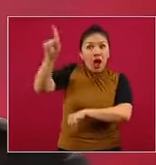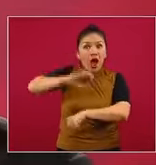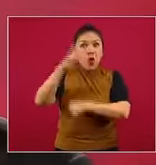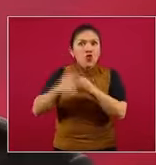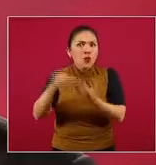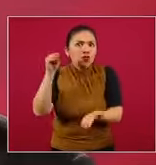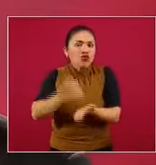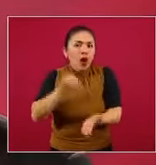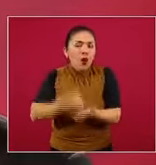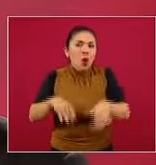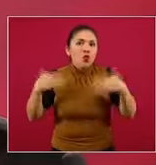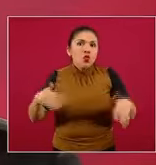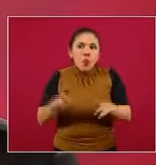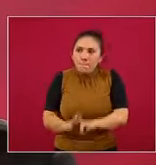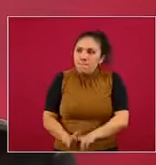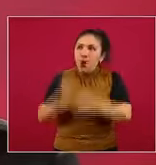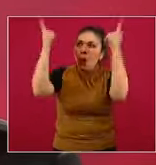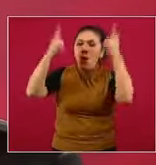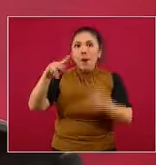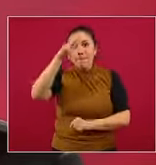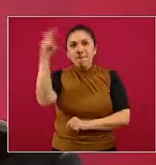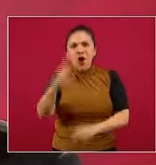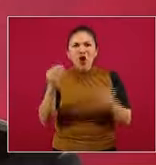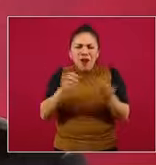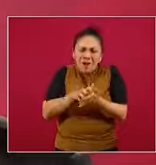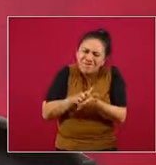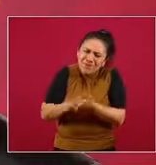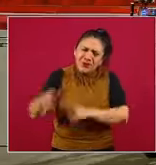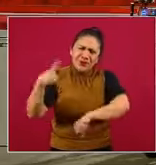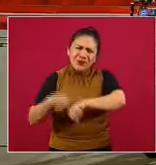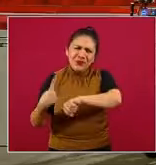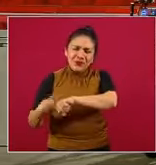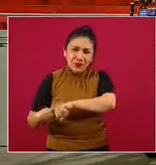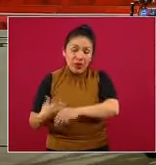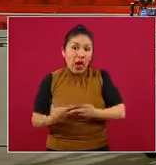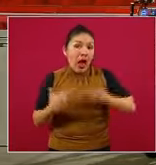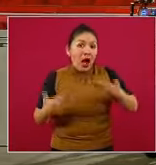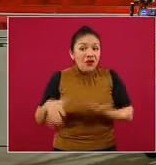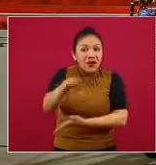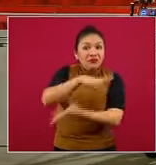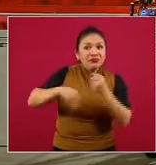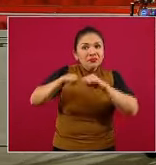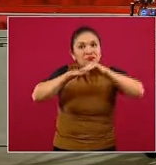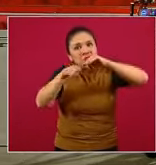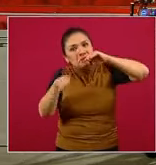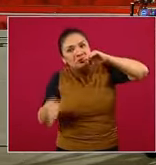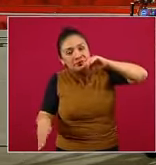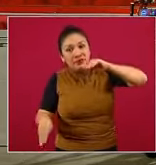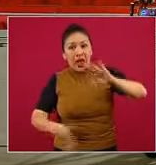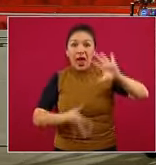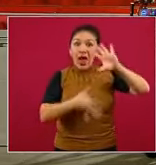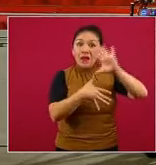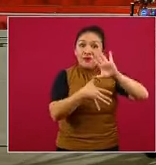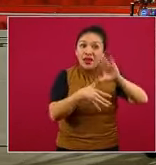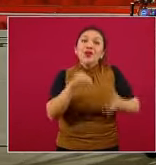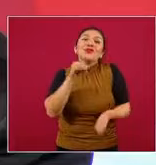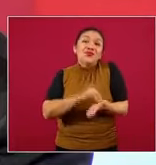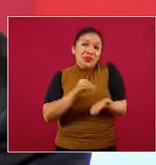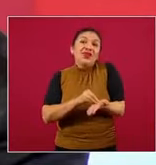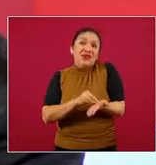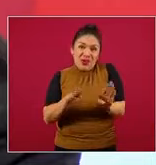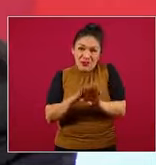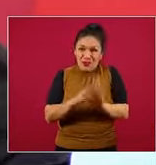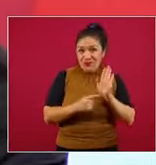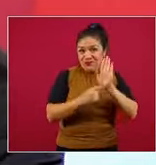todavía estaba rumbo al punto máximo de transmisión, hoy está en descenso. América todavía está, como lo